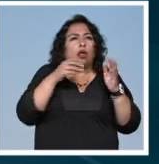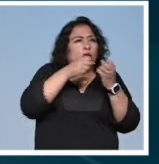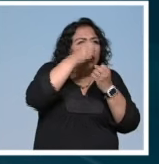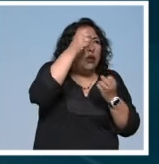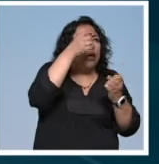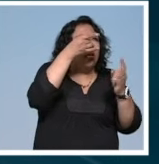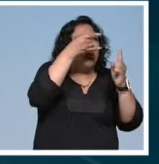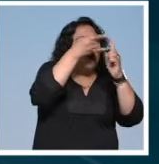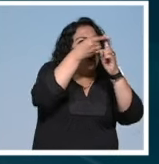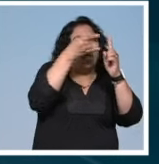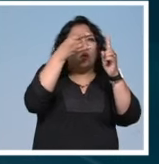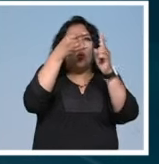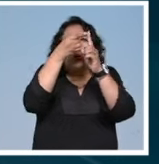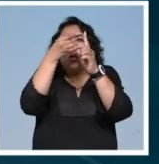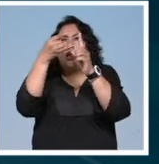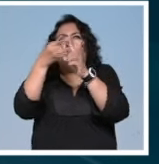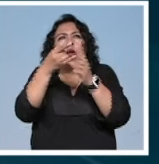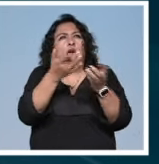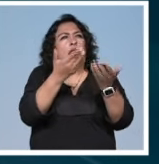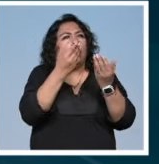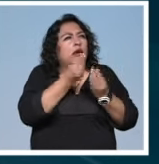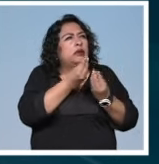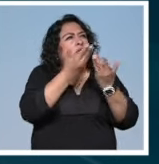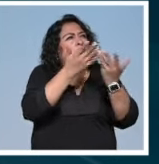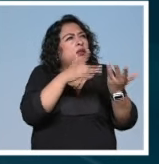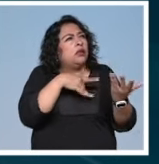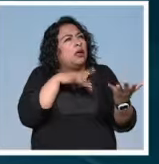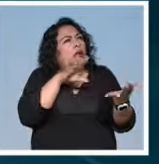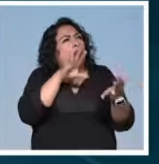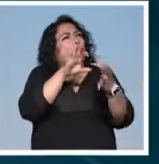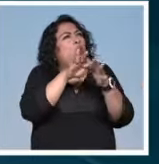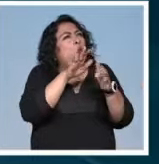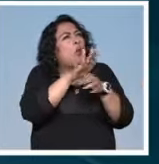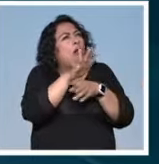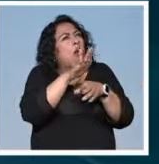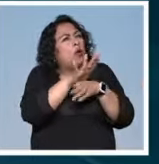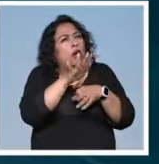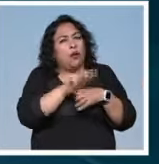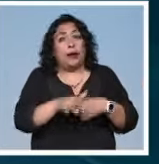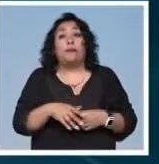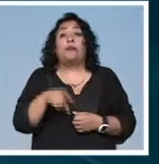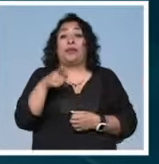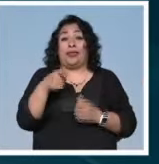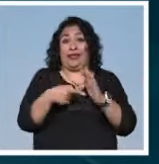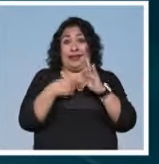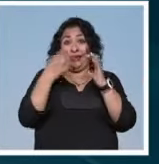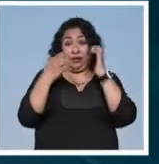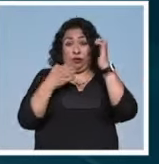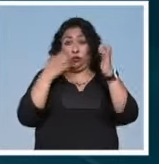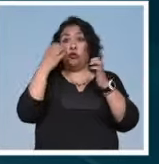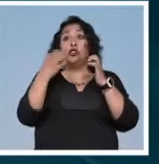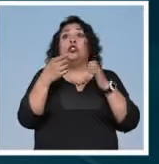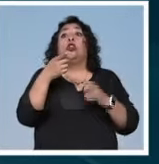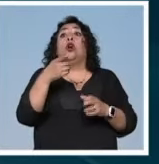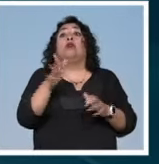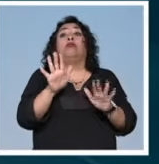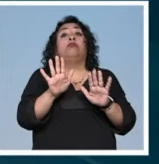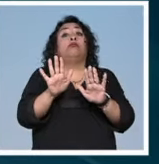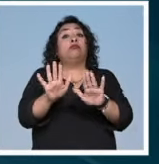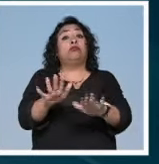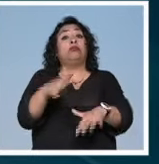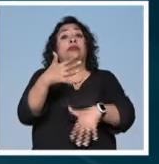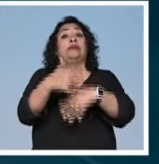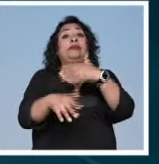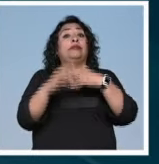cuadro y ver qué les dice ese cuadro, qué sienten con ese cuadro. Esa muestra multidisciplinaria permanecerá hasta